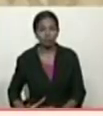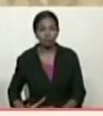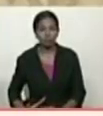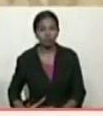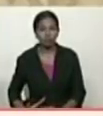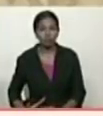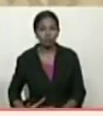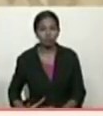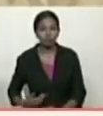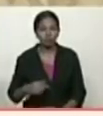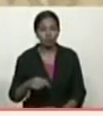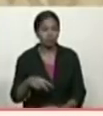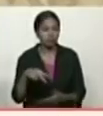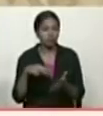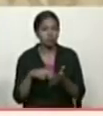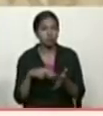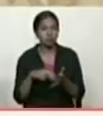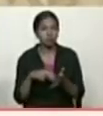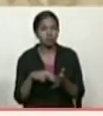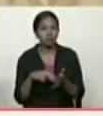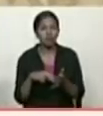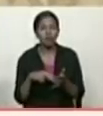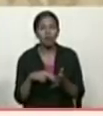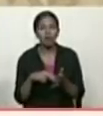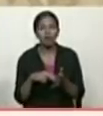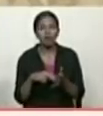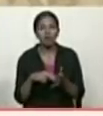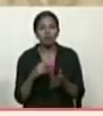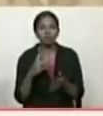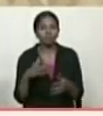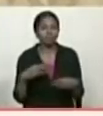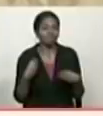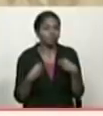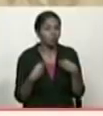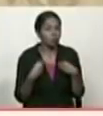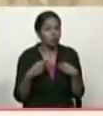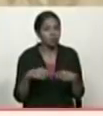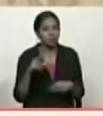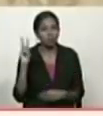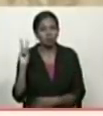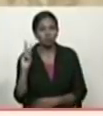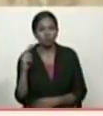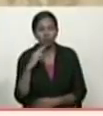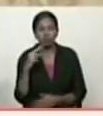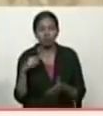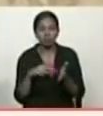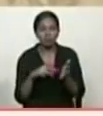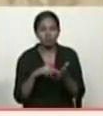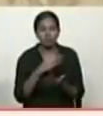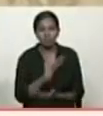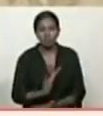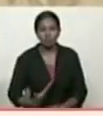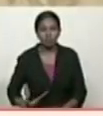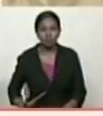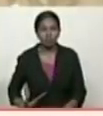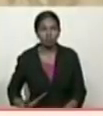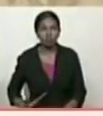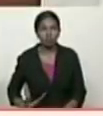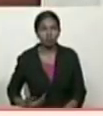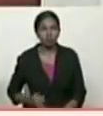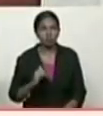al-Assad en Siria era una intimidación y calificó al presidente sirio como un genocida.